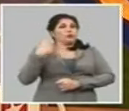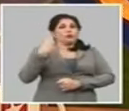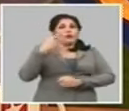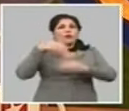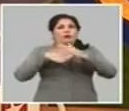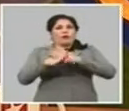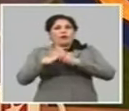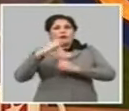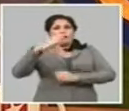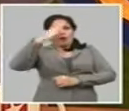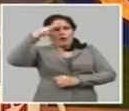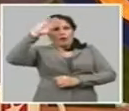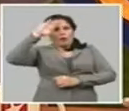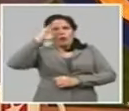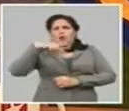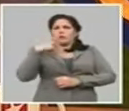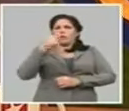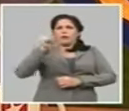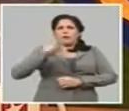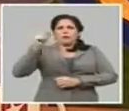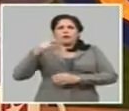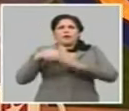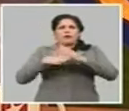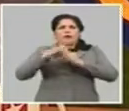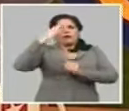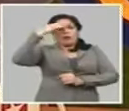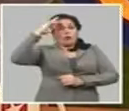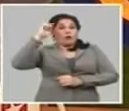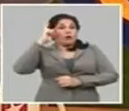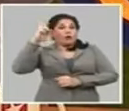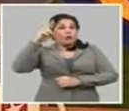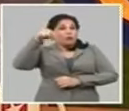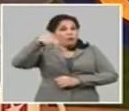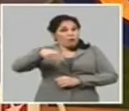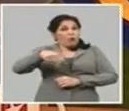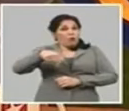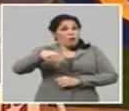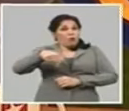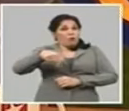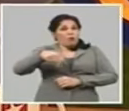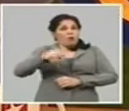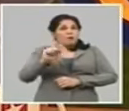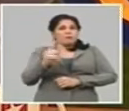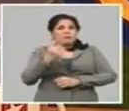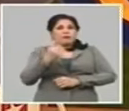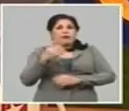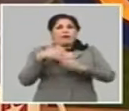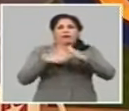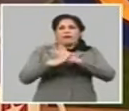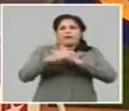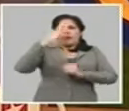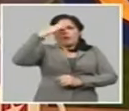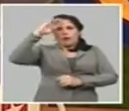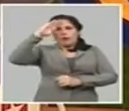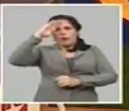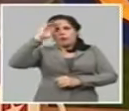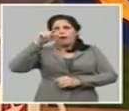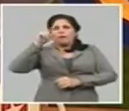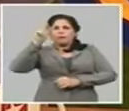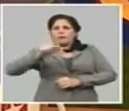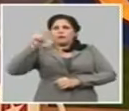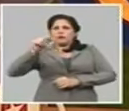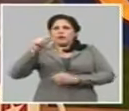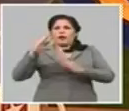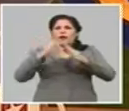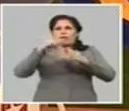países en todas las personas que ha estado entrando apellidos recuerdo que a partir de hoy solamente están entrando los residentes